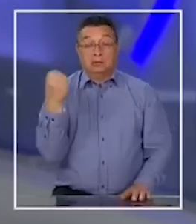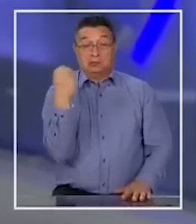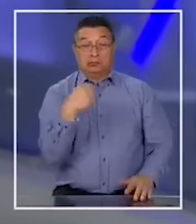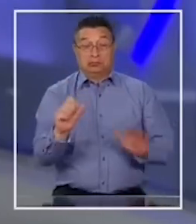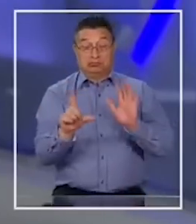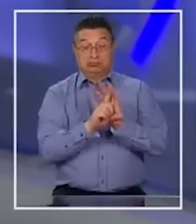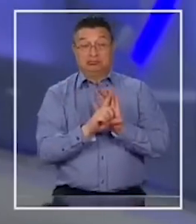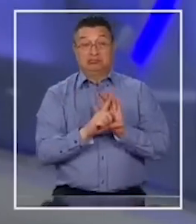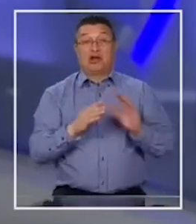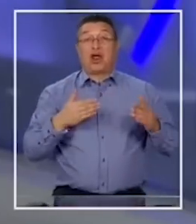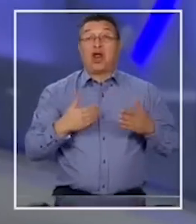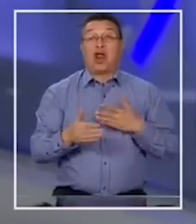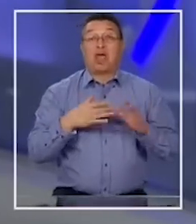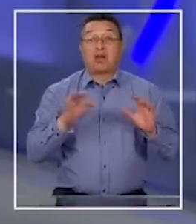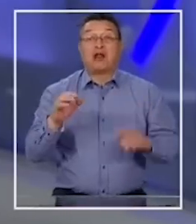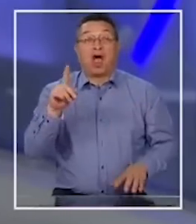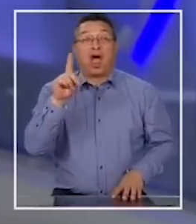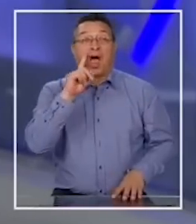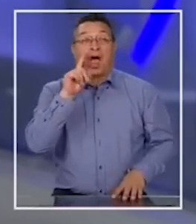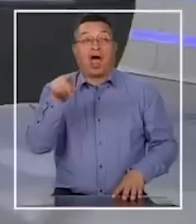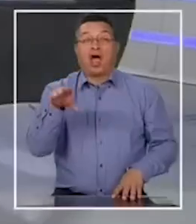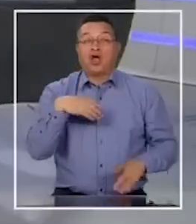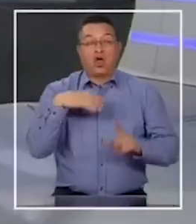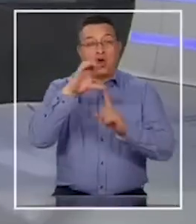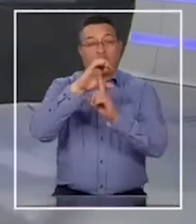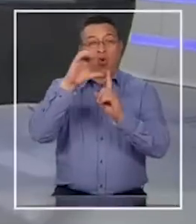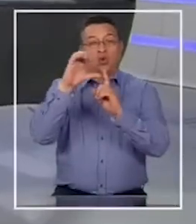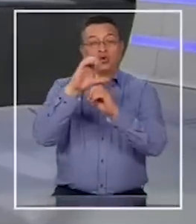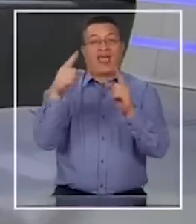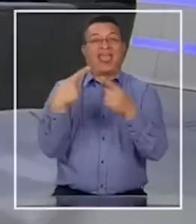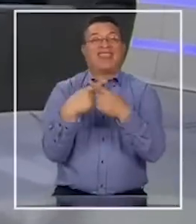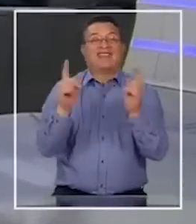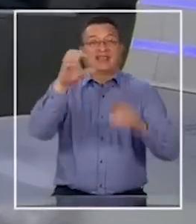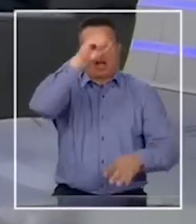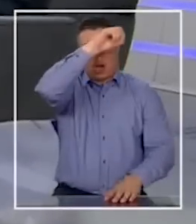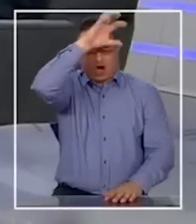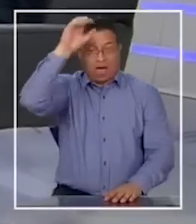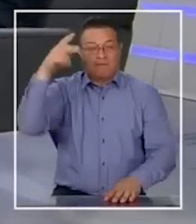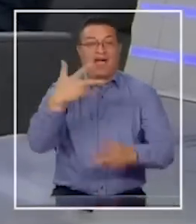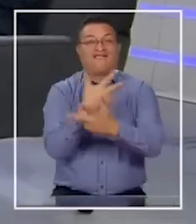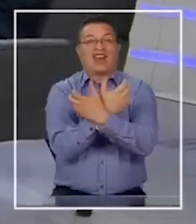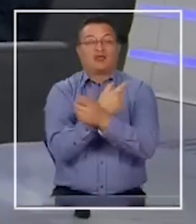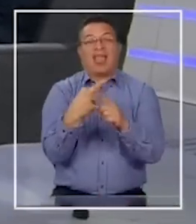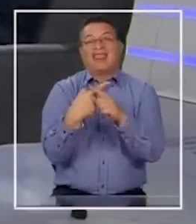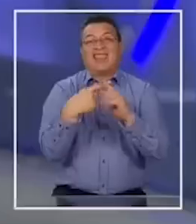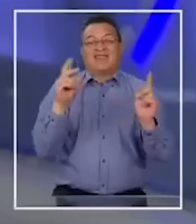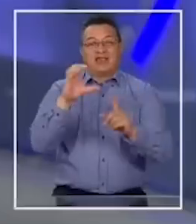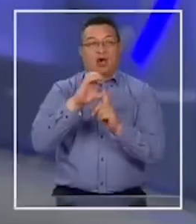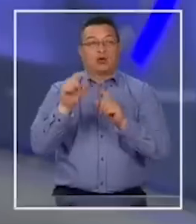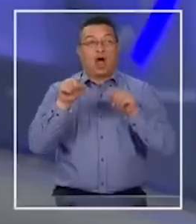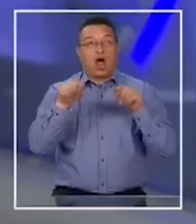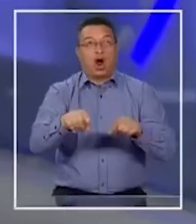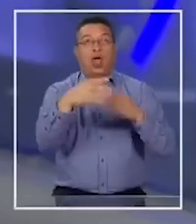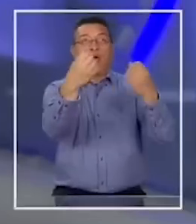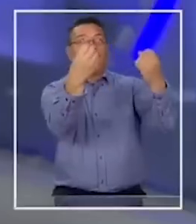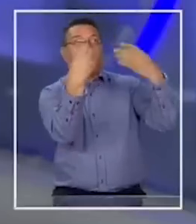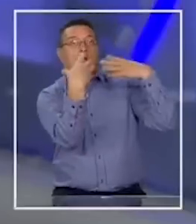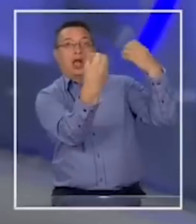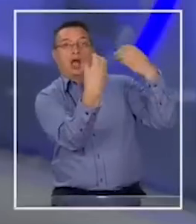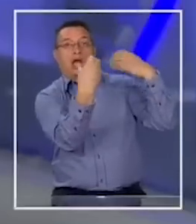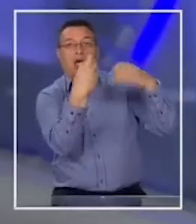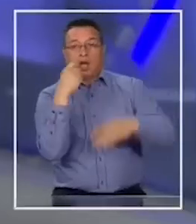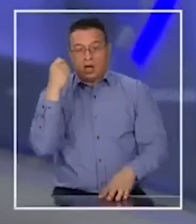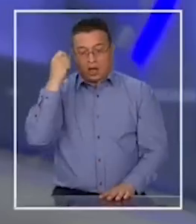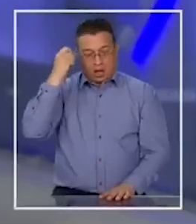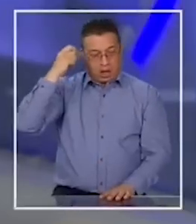tradicional chileno tiene una cultura totalmente distinta al colombiano y al venezolano hoy día están recibiendo toda esta instrucción que